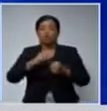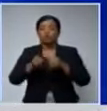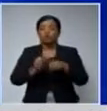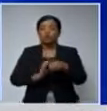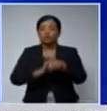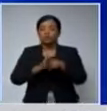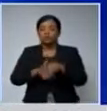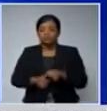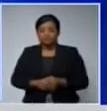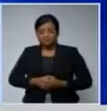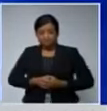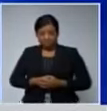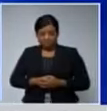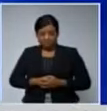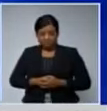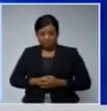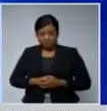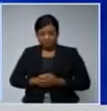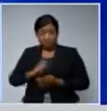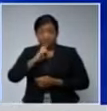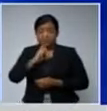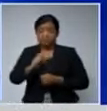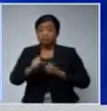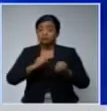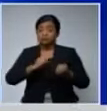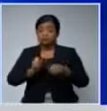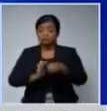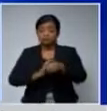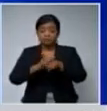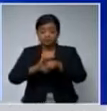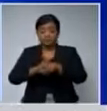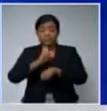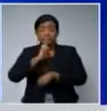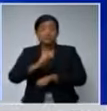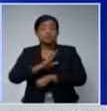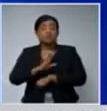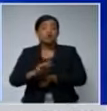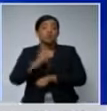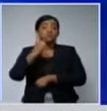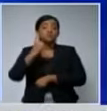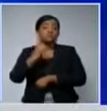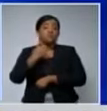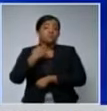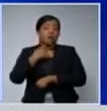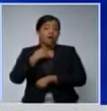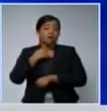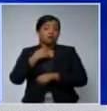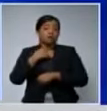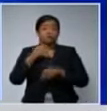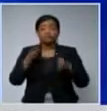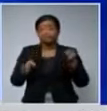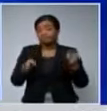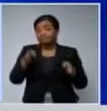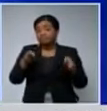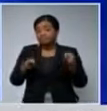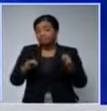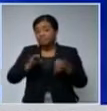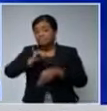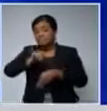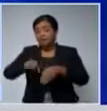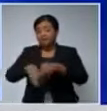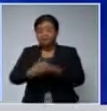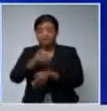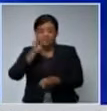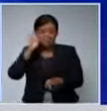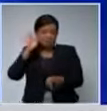siendo difícil el control de la pandemia a 1 año y 6 días después del inicio de los primeros